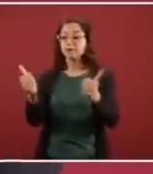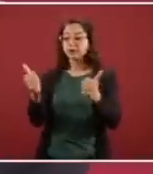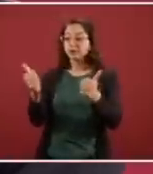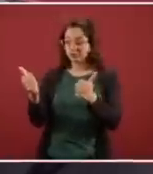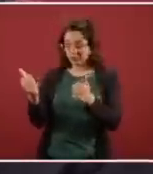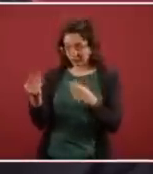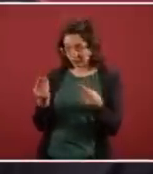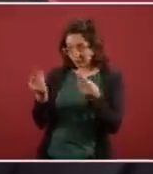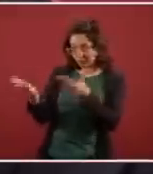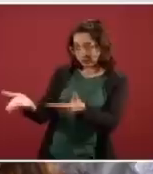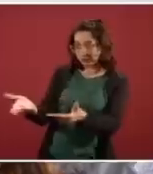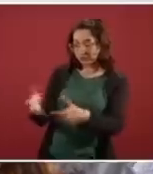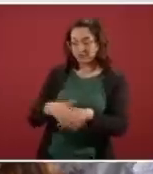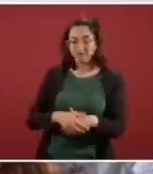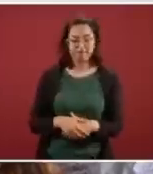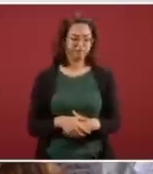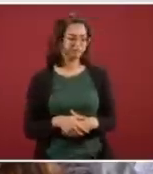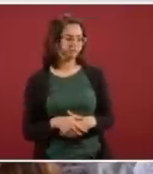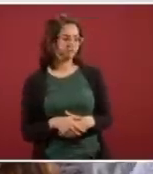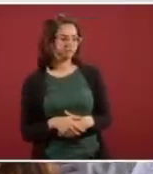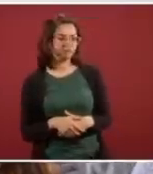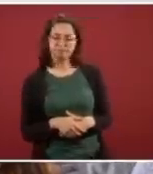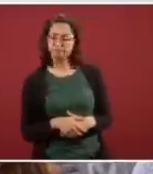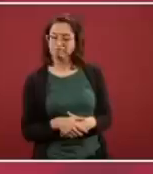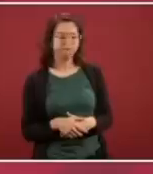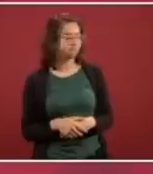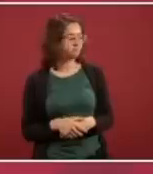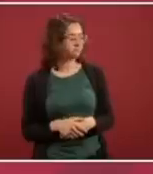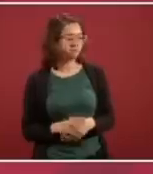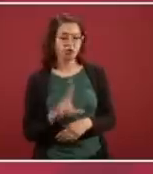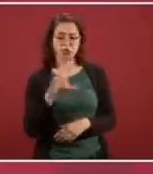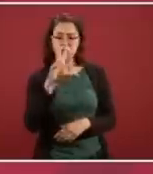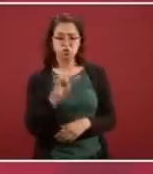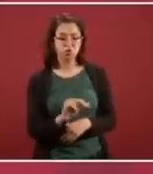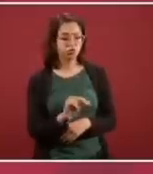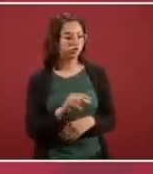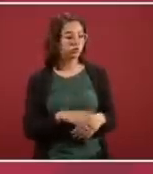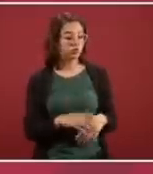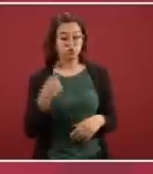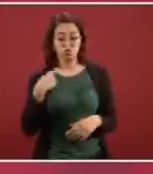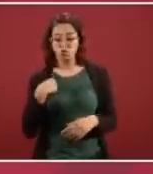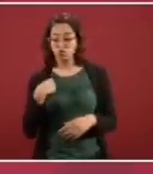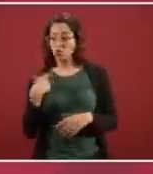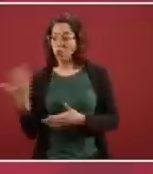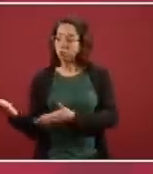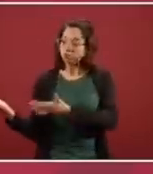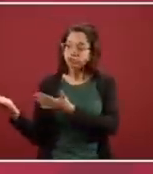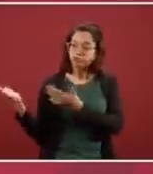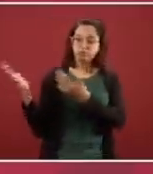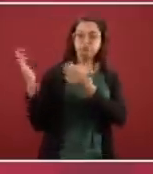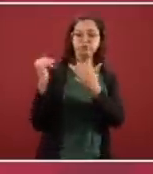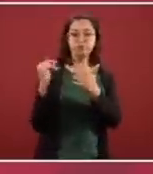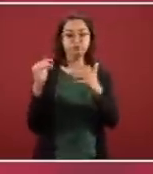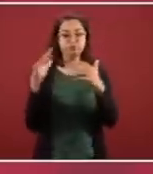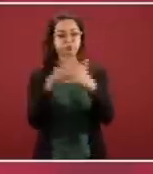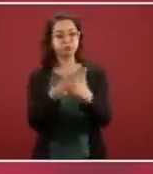Y la respuesta de Zapata fue: yo no me levanté en armas, yo no